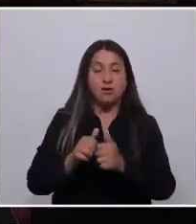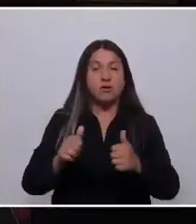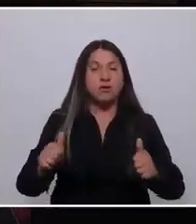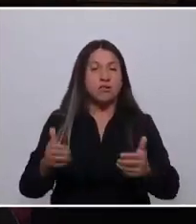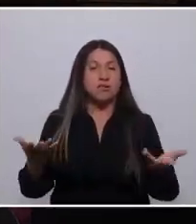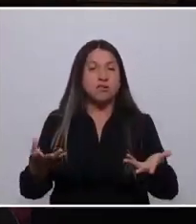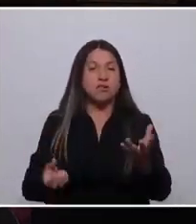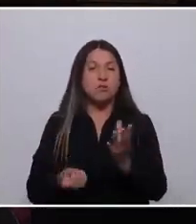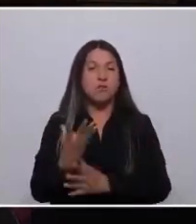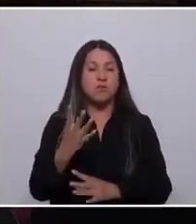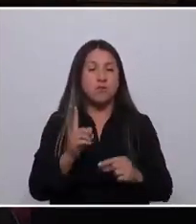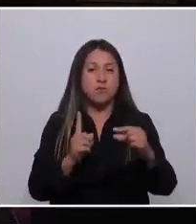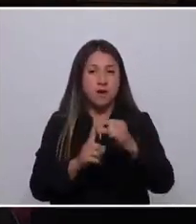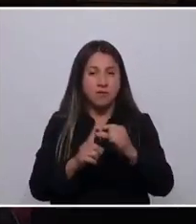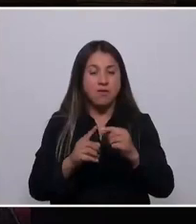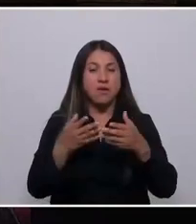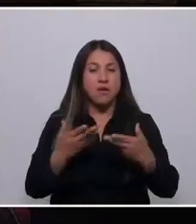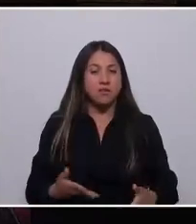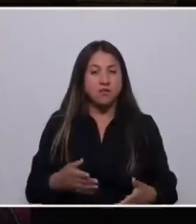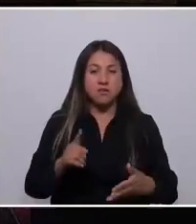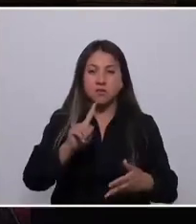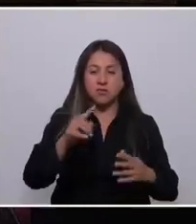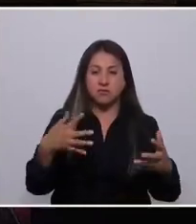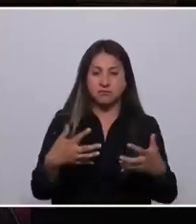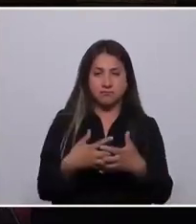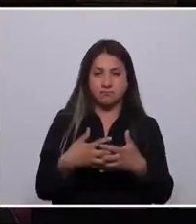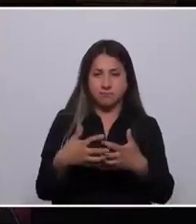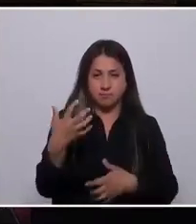se podía referir, por lo que la estimó incompatible.